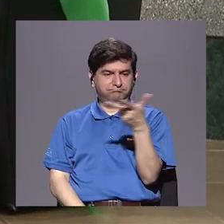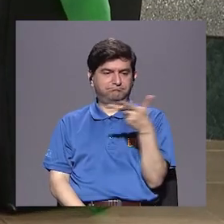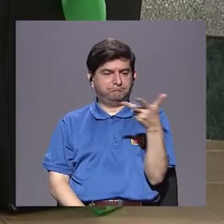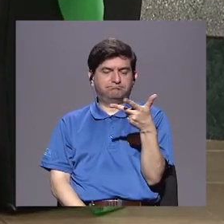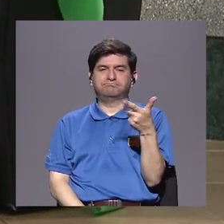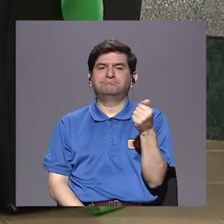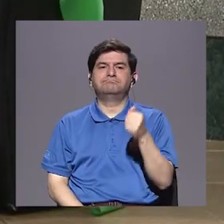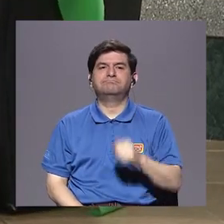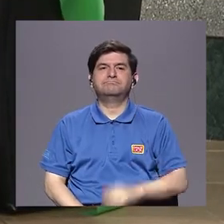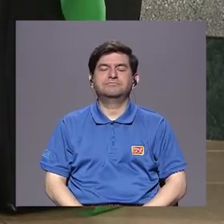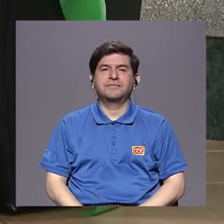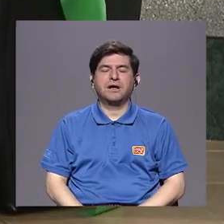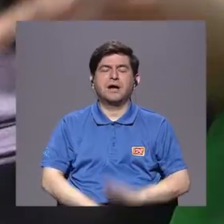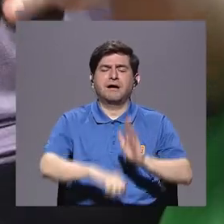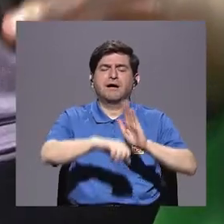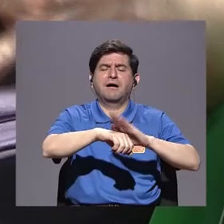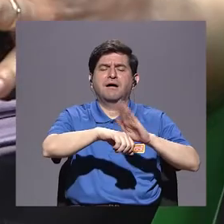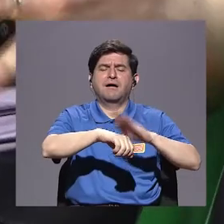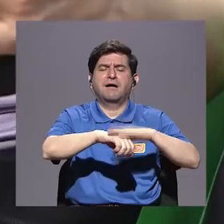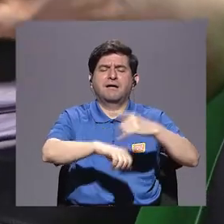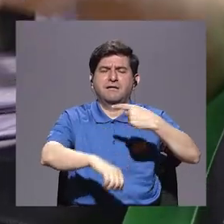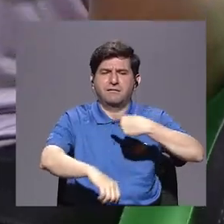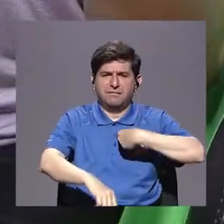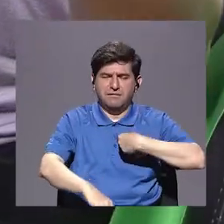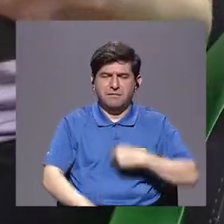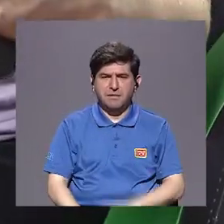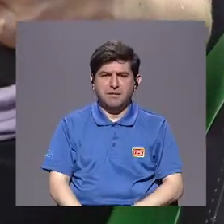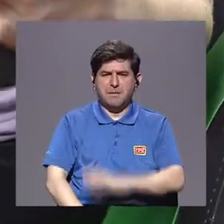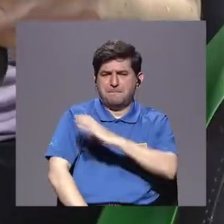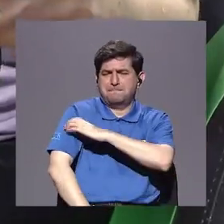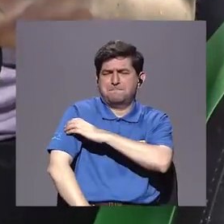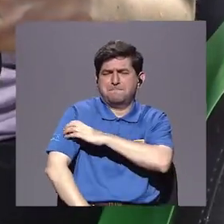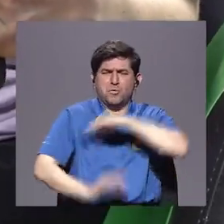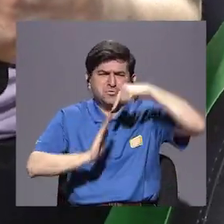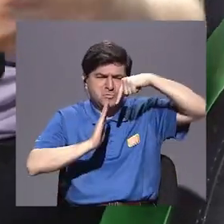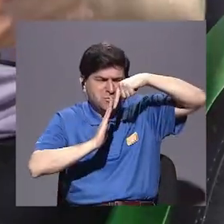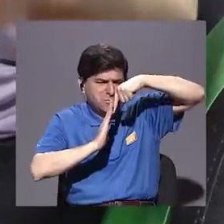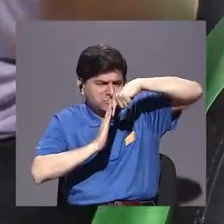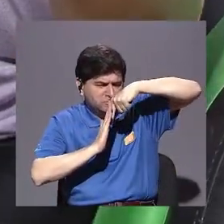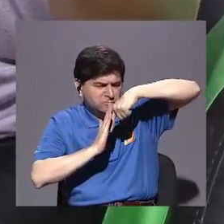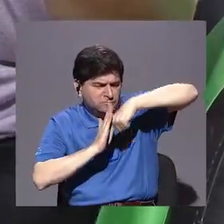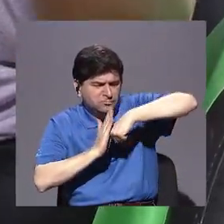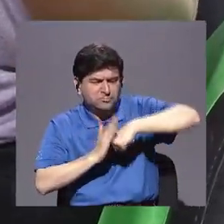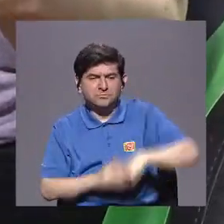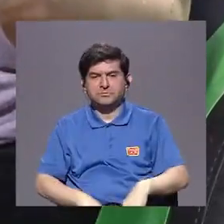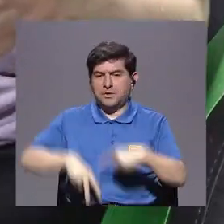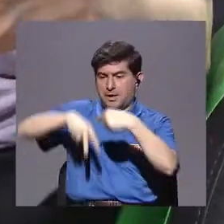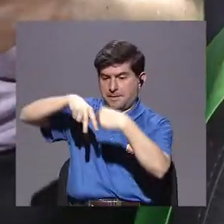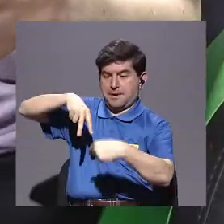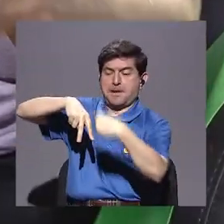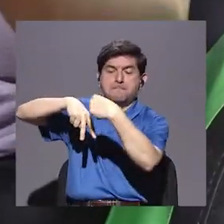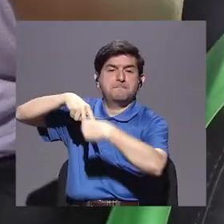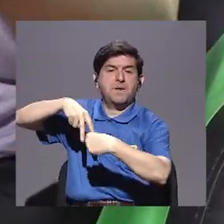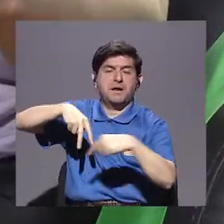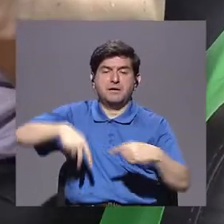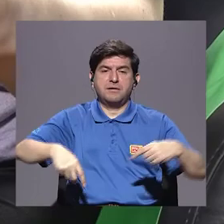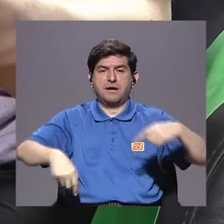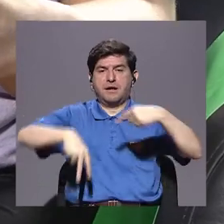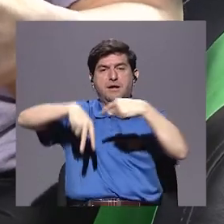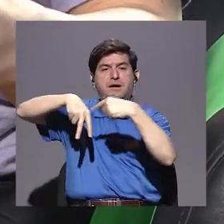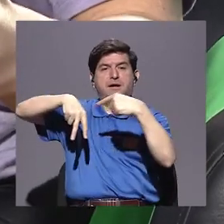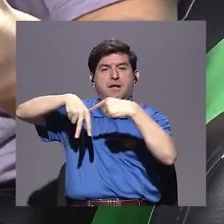tres accesorios van a permitir que músculos profundos, ya sea a nivel de piernas, a nivel de